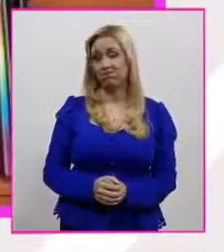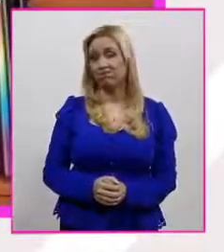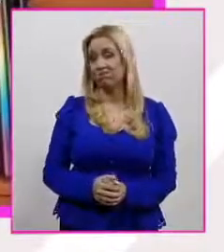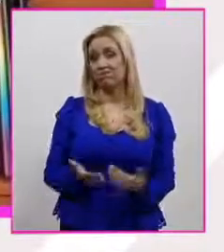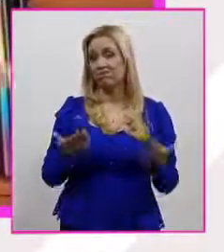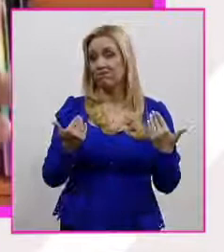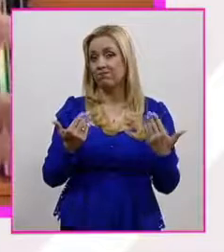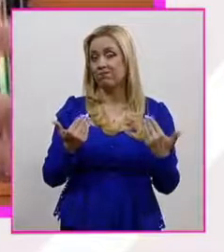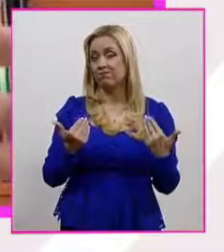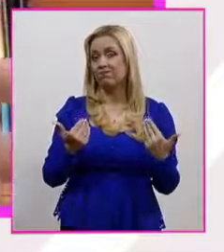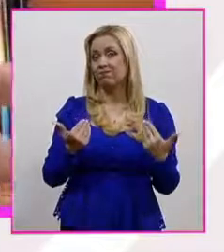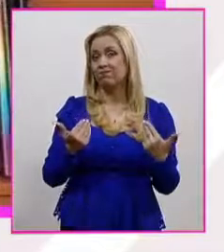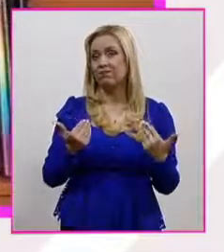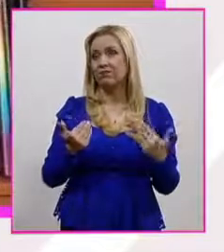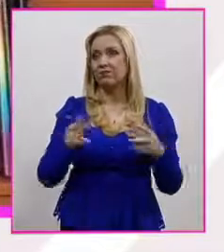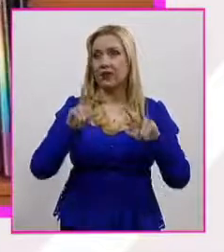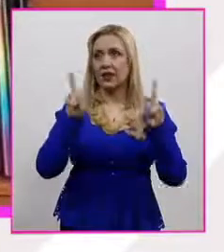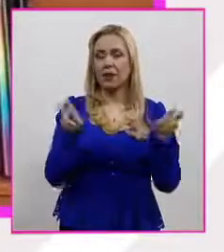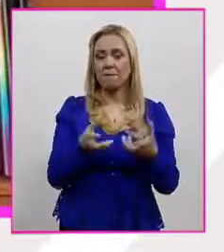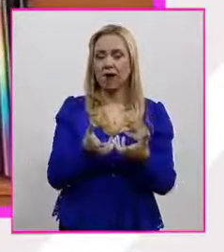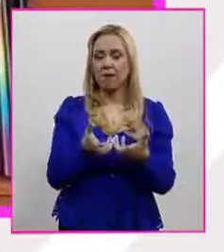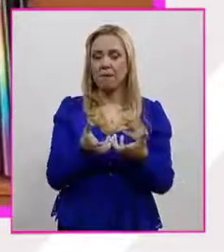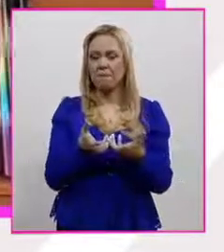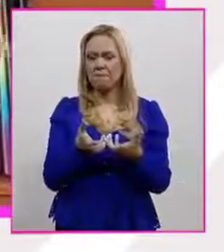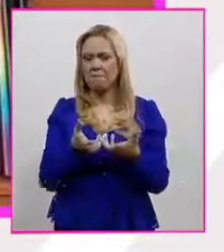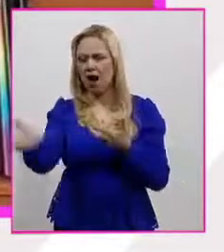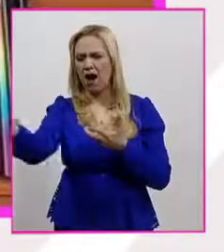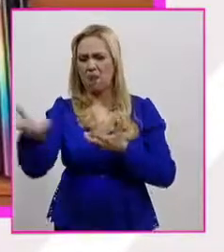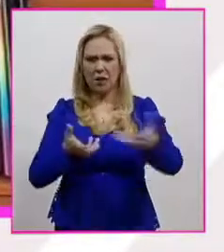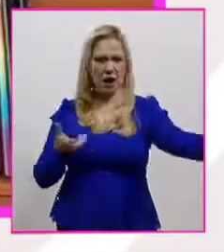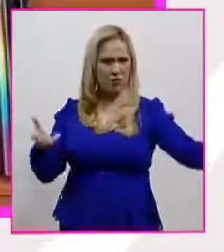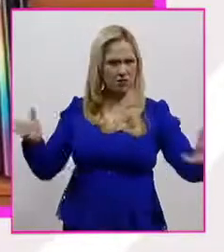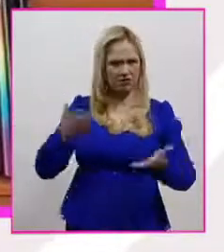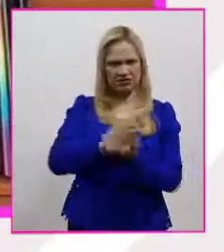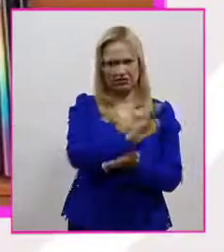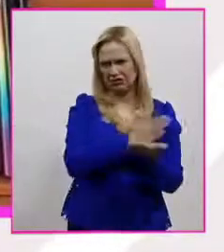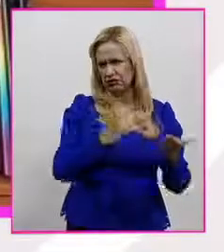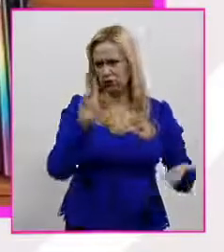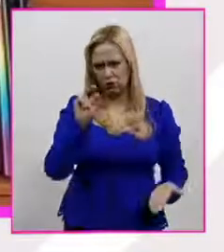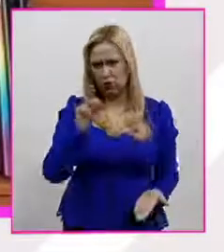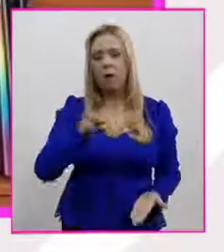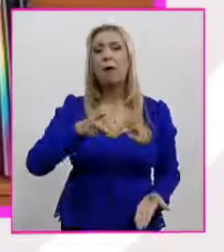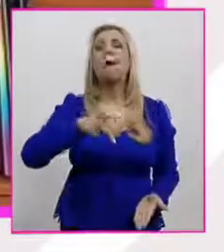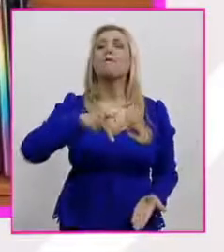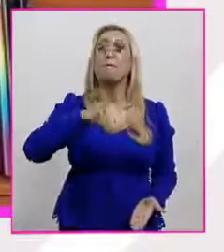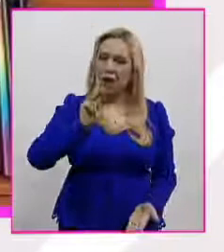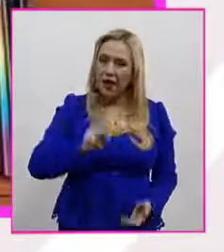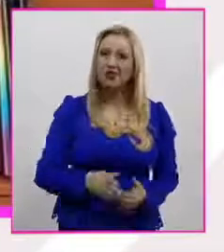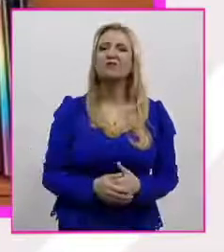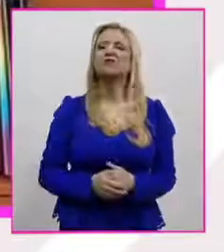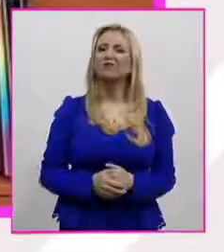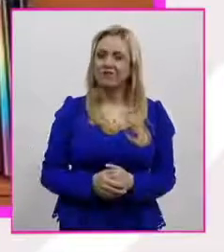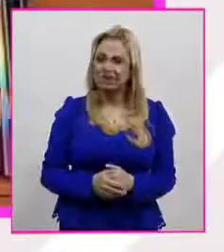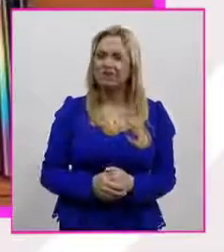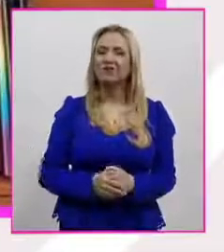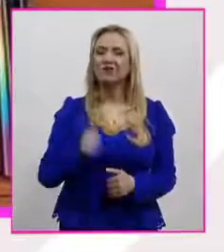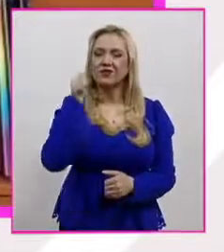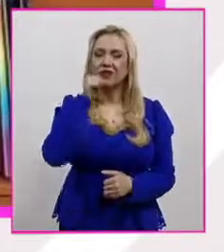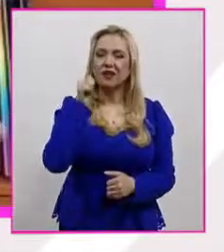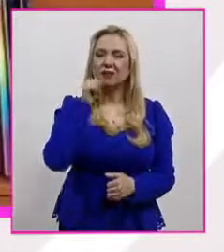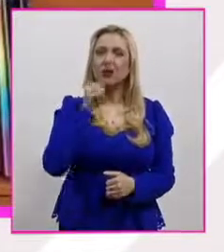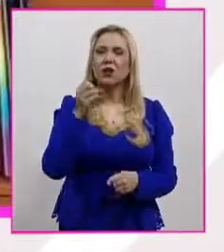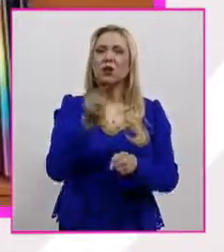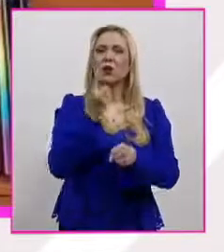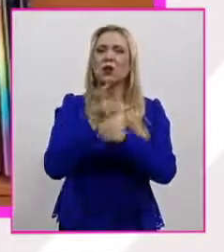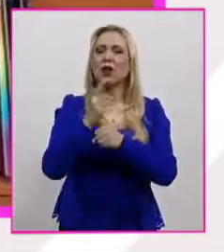momento, un tema de segregación racial en las escuelas, sí tenemos un sistema educativo que pues acaba abriendo brechas de desigualdad y que